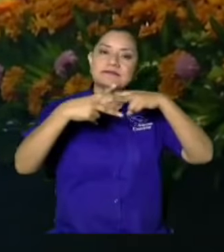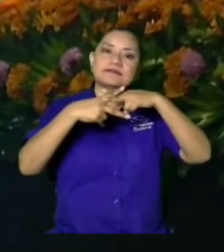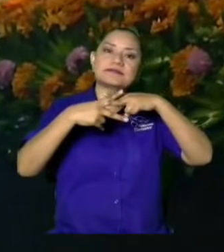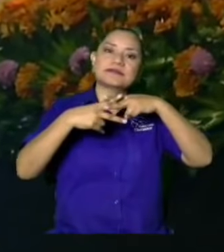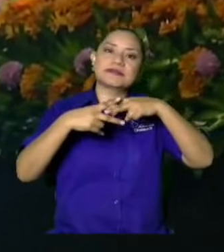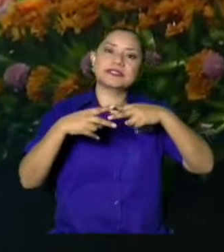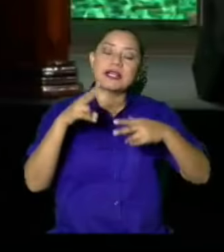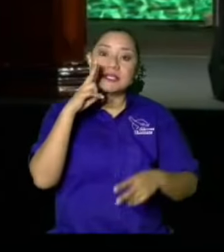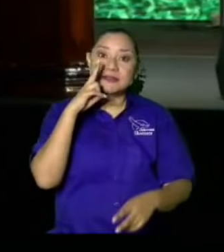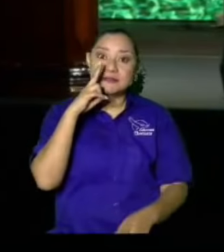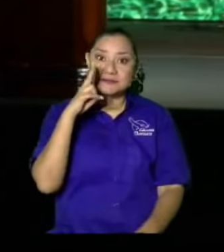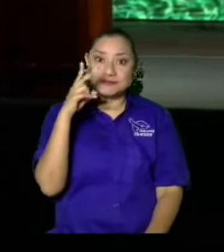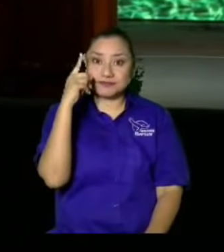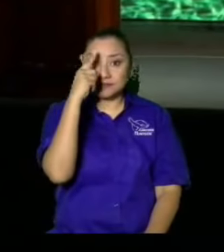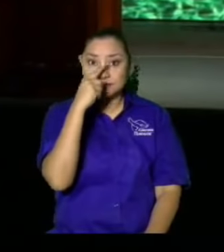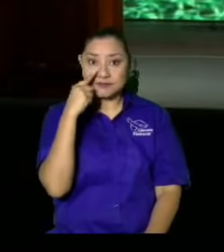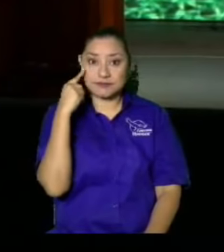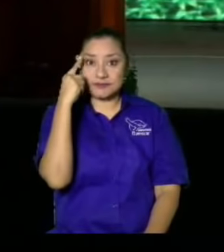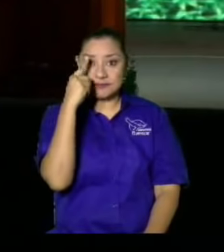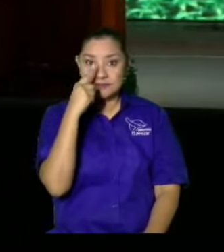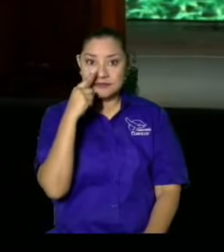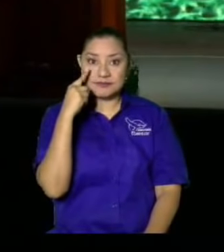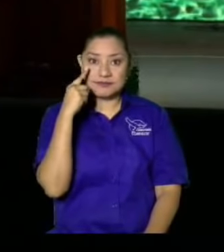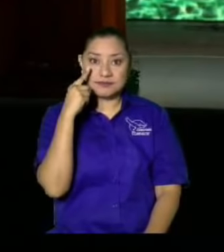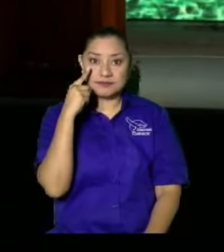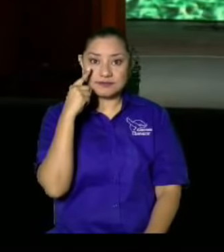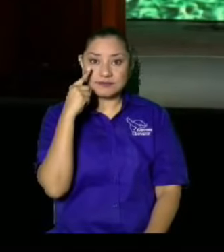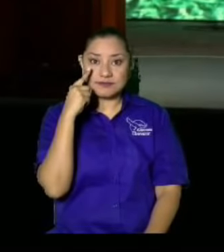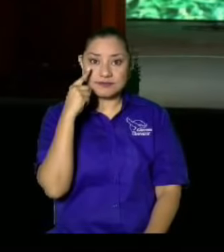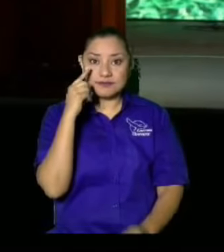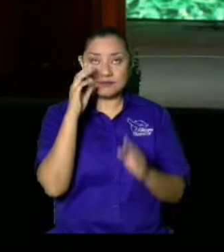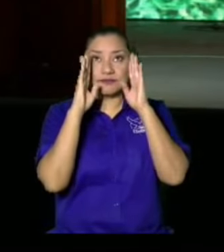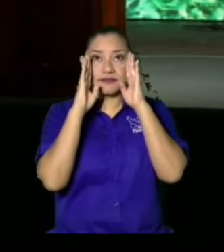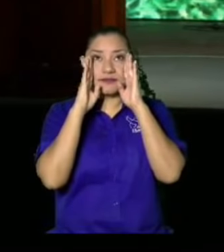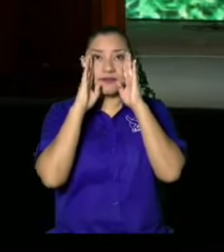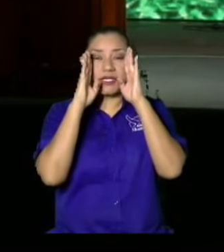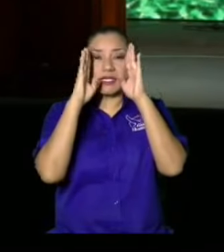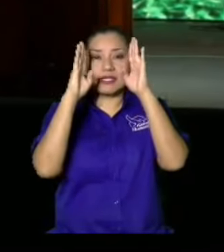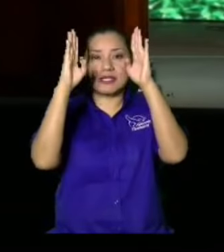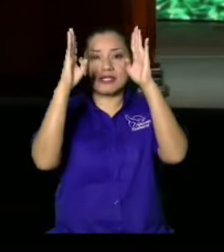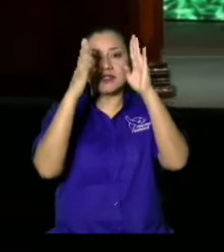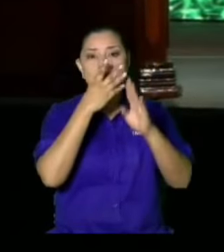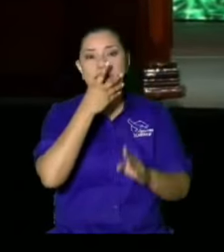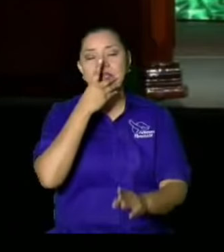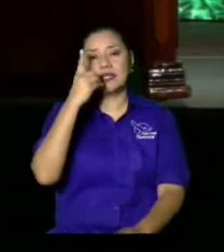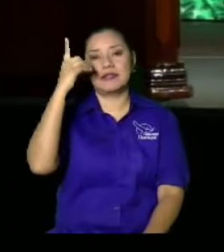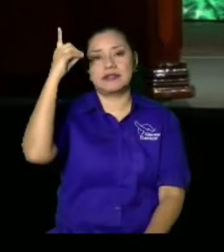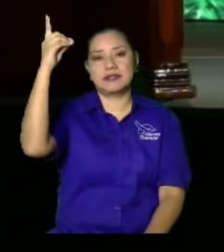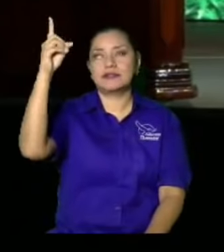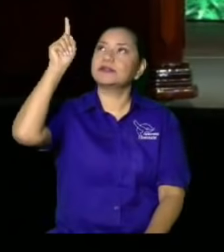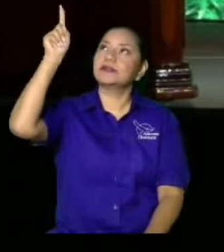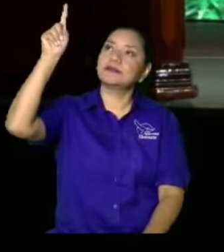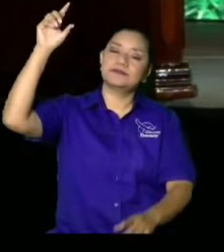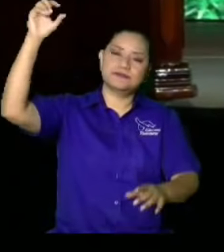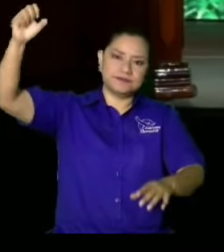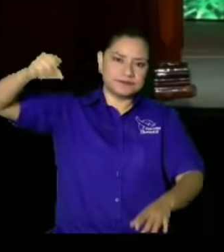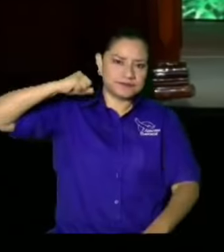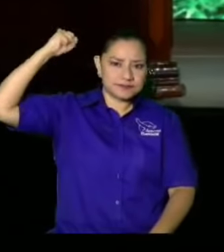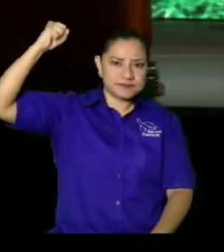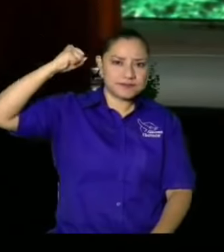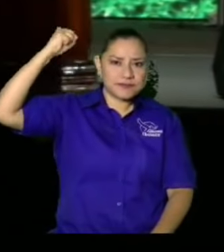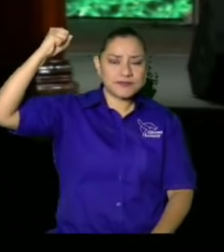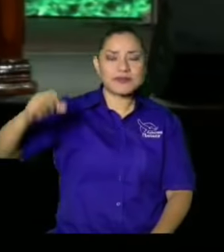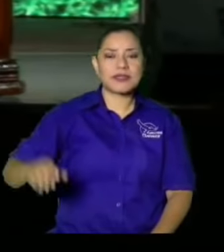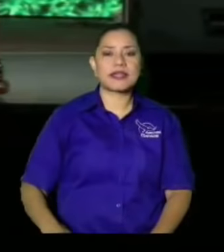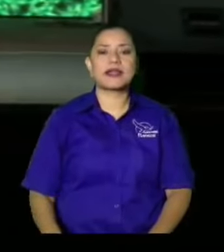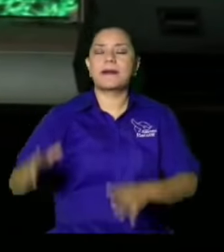pero mis ojos están dirigidos hacia ti, y tú me vas a dar la victoria. Viene la